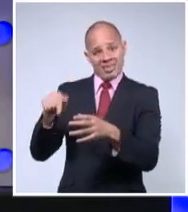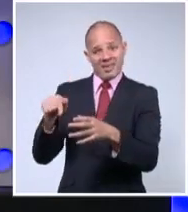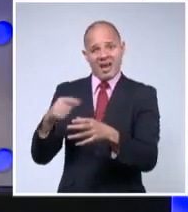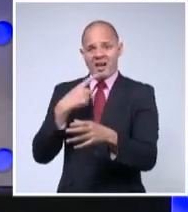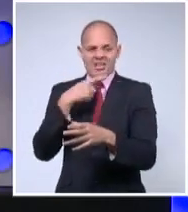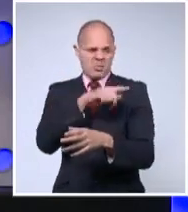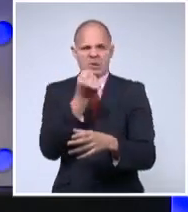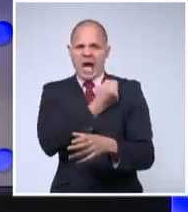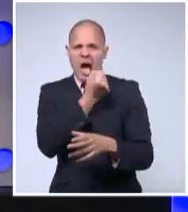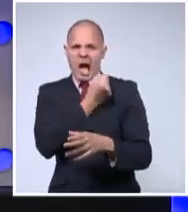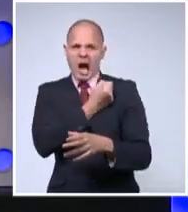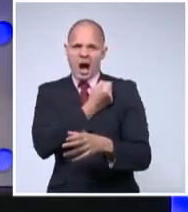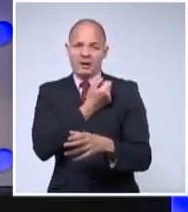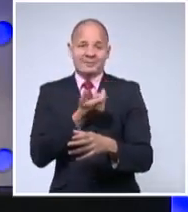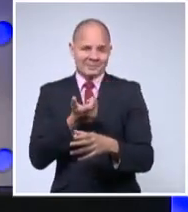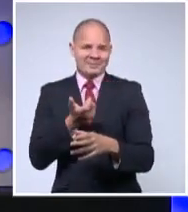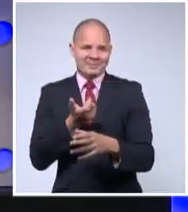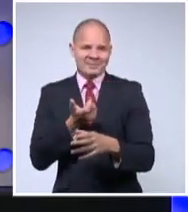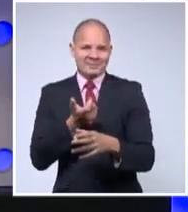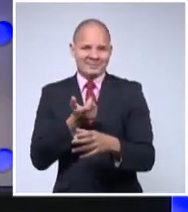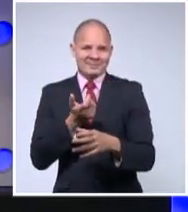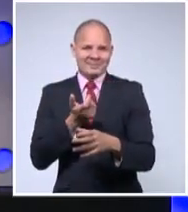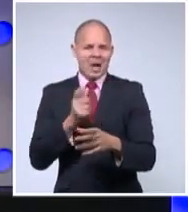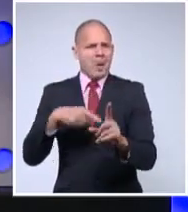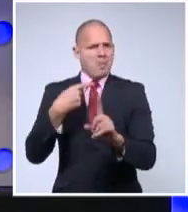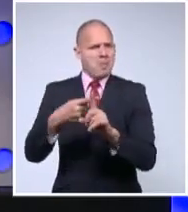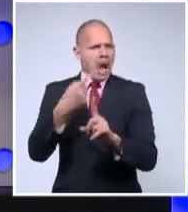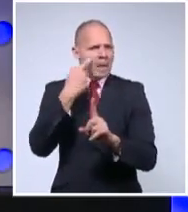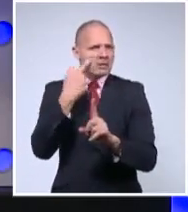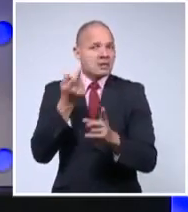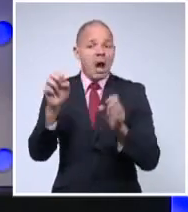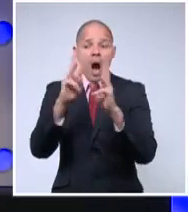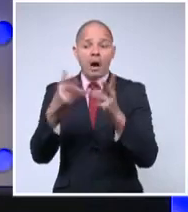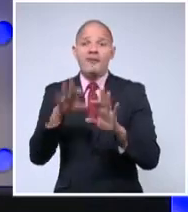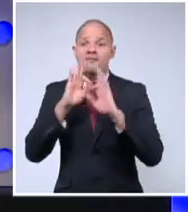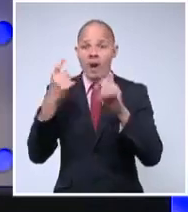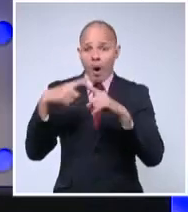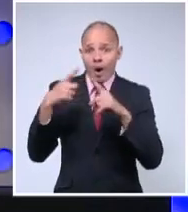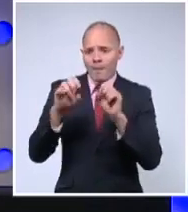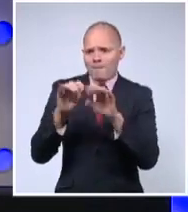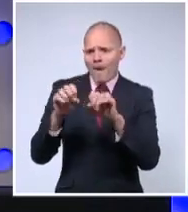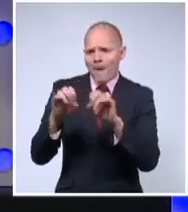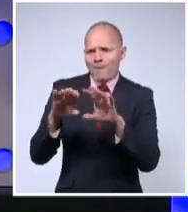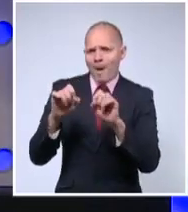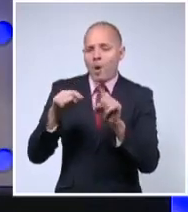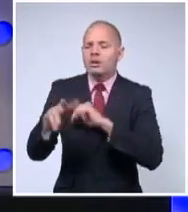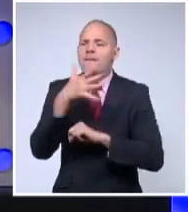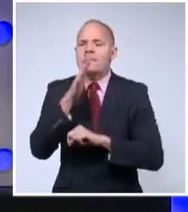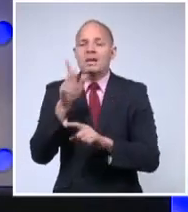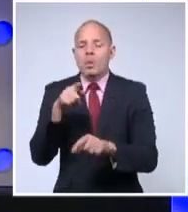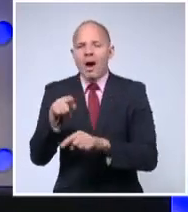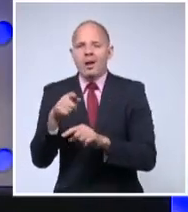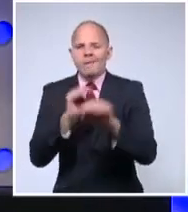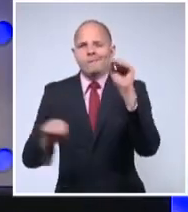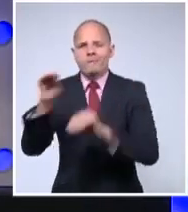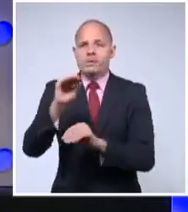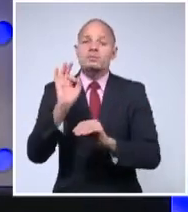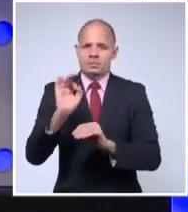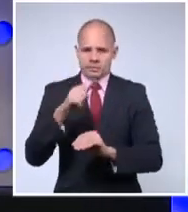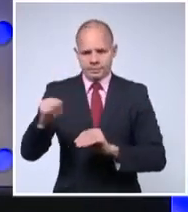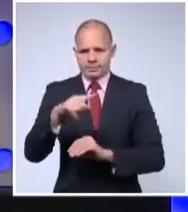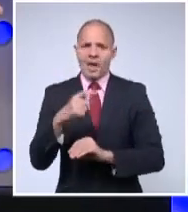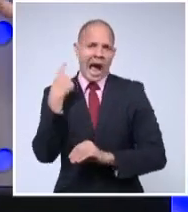un fraude total. Esto alimentado, animado en las redes sociales. Es una forma de hacer política en los Estados Unidos, no es nueva, lleva